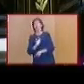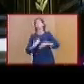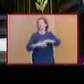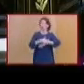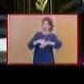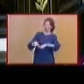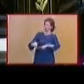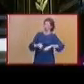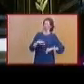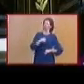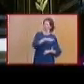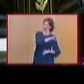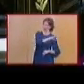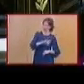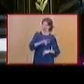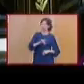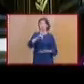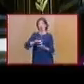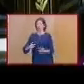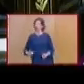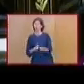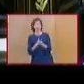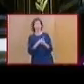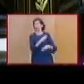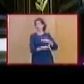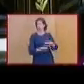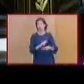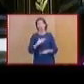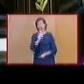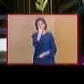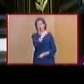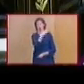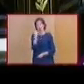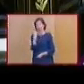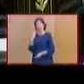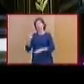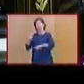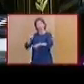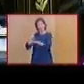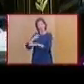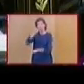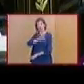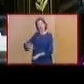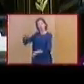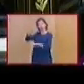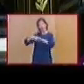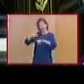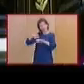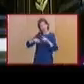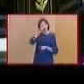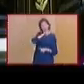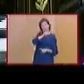Pues mi compromiso es invertir la tendencia para que media de inversión del Estado en Canarias converja con la media nacional tal y como dispone